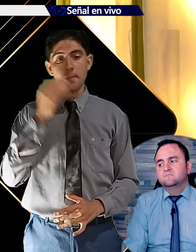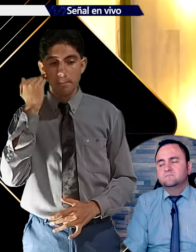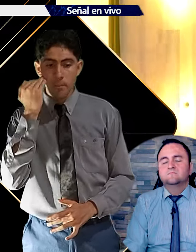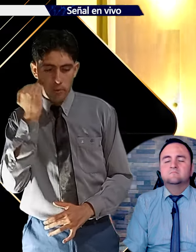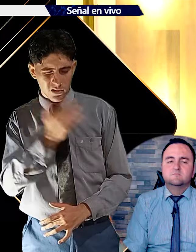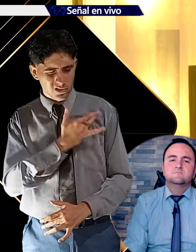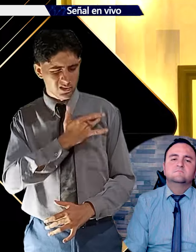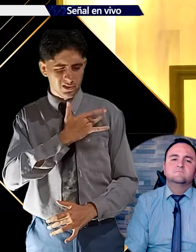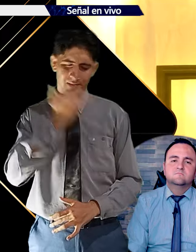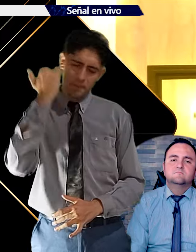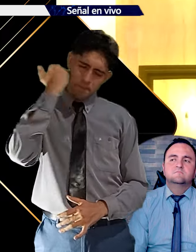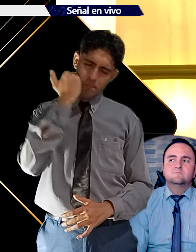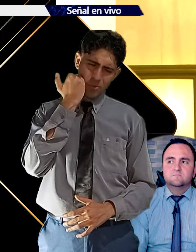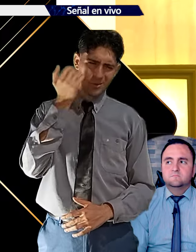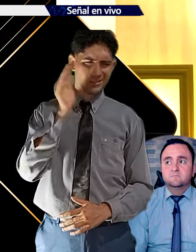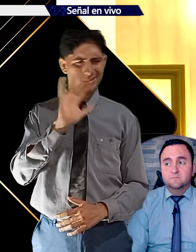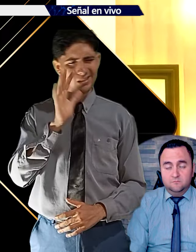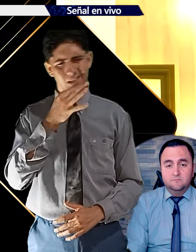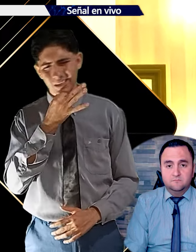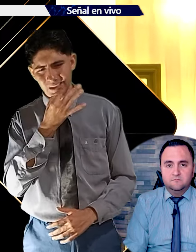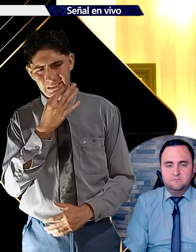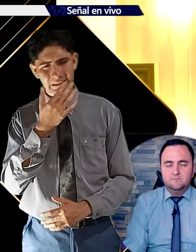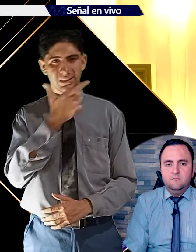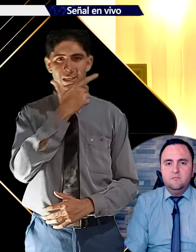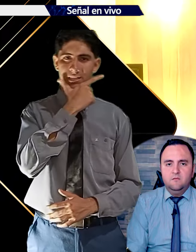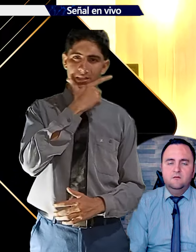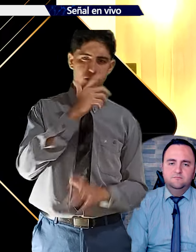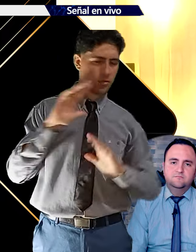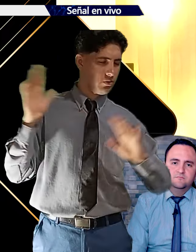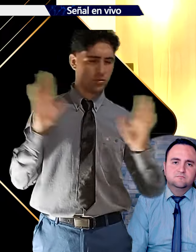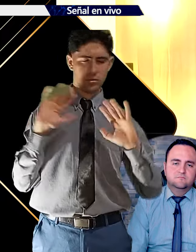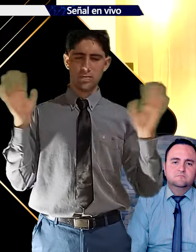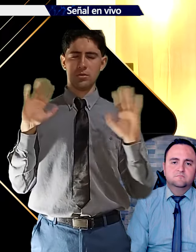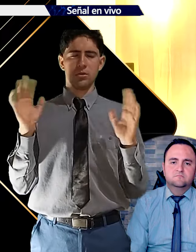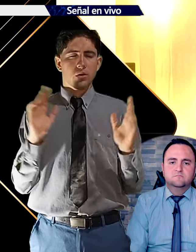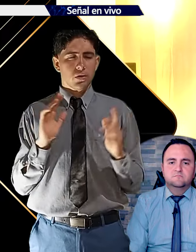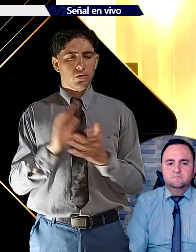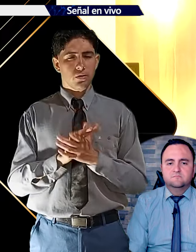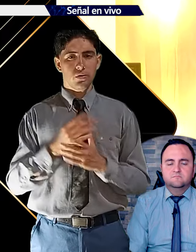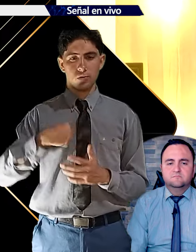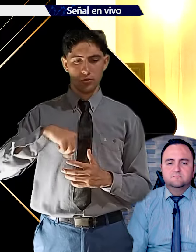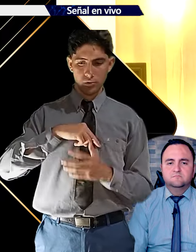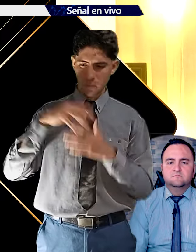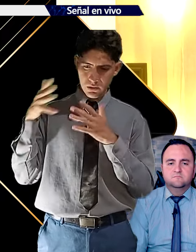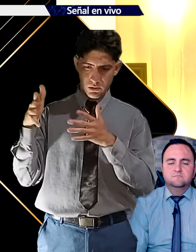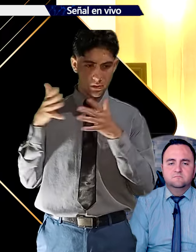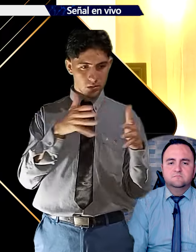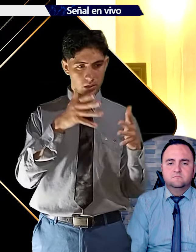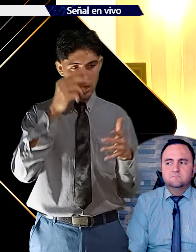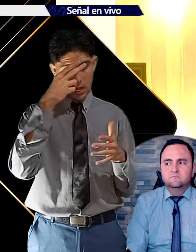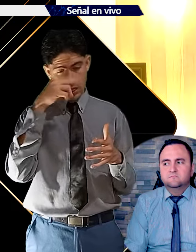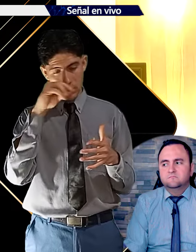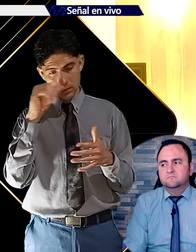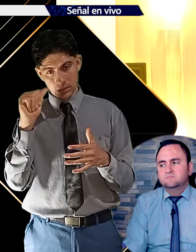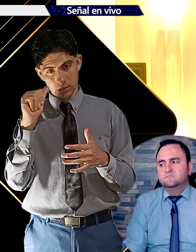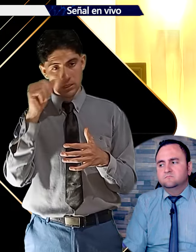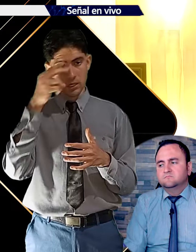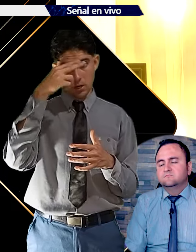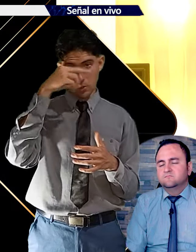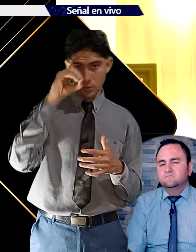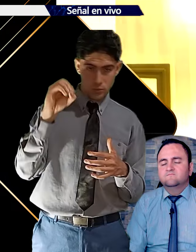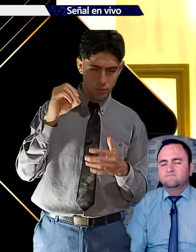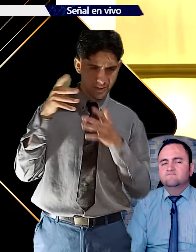que está pequeño, afírmale la identidad femenina. Como leona, levántate, hermana, con esas niñas, mujeres, vístela como niña, enséñale los juegos